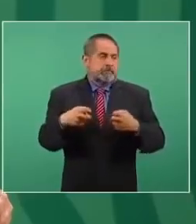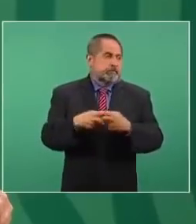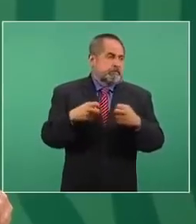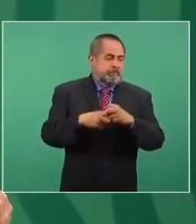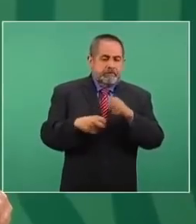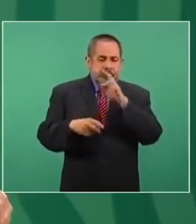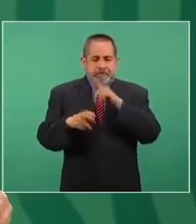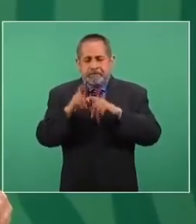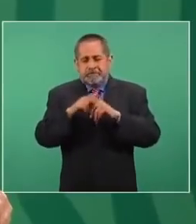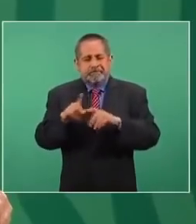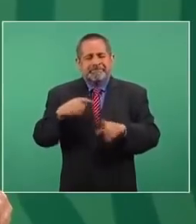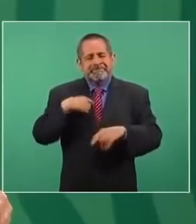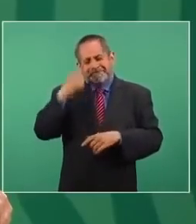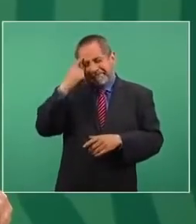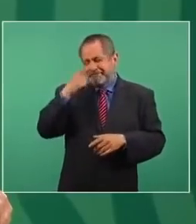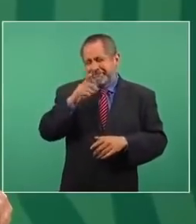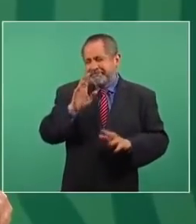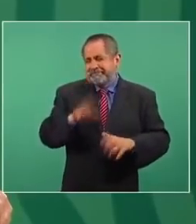era